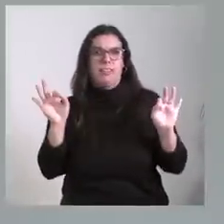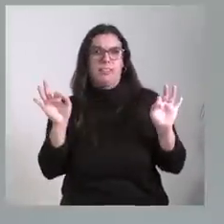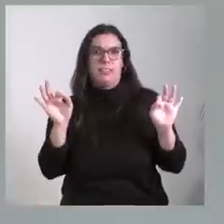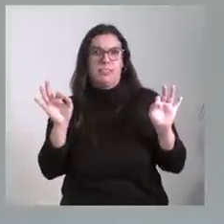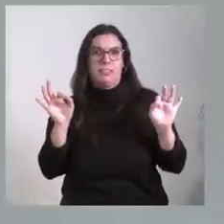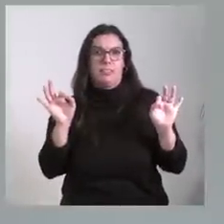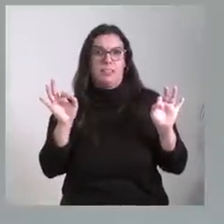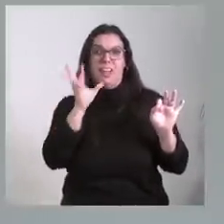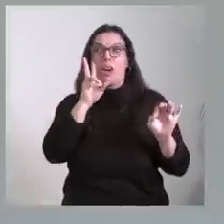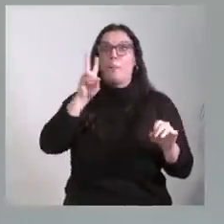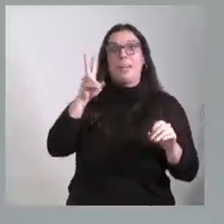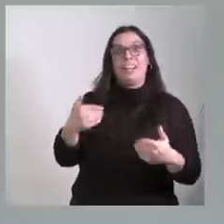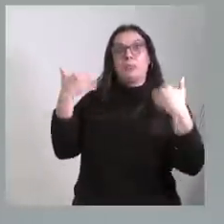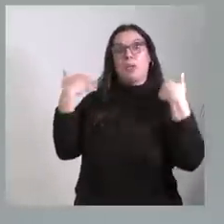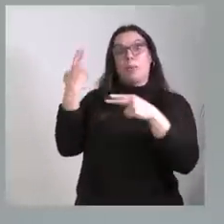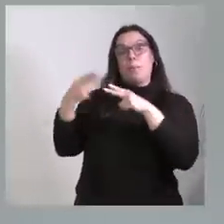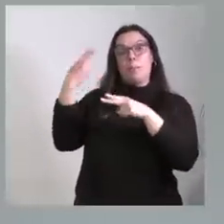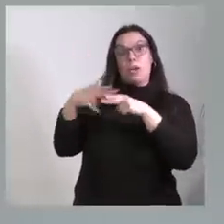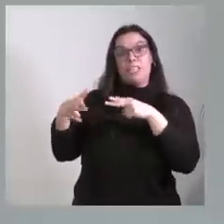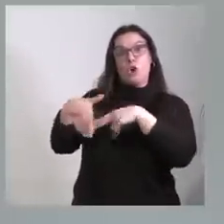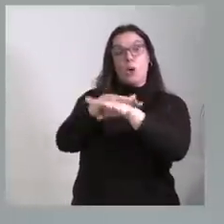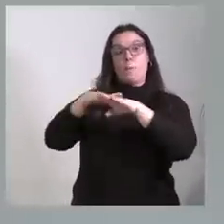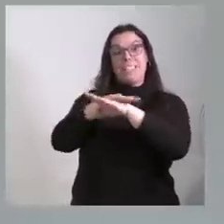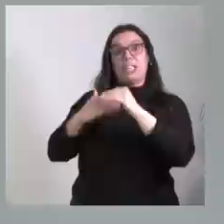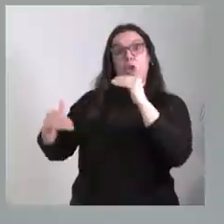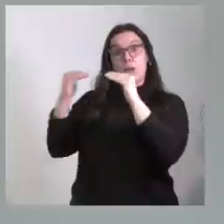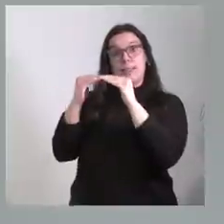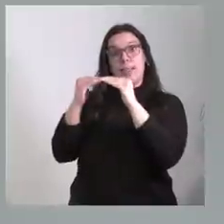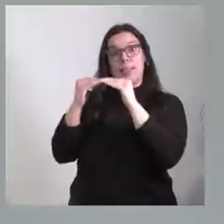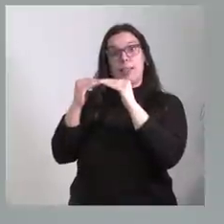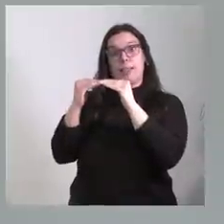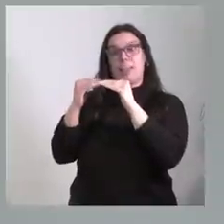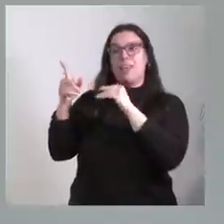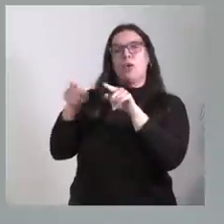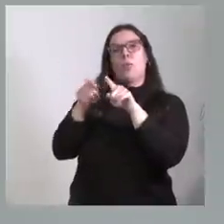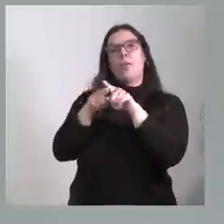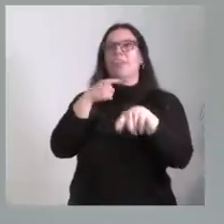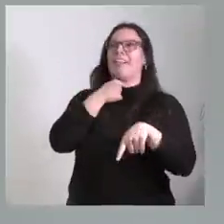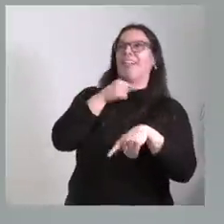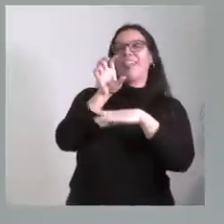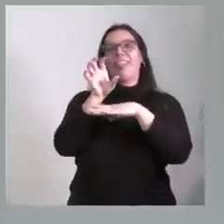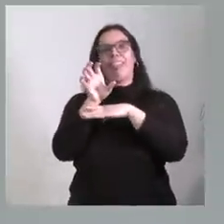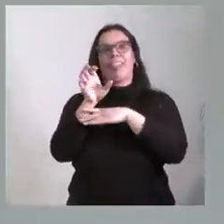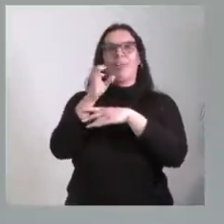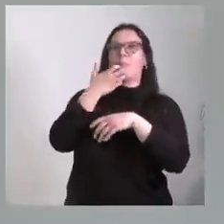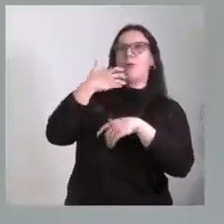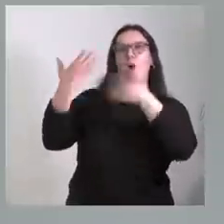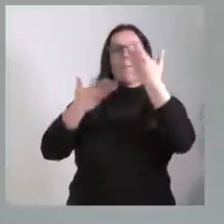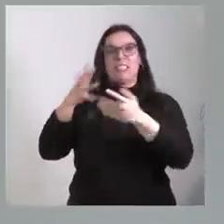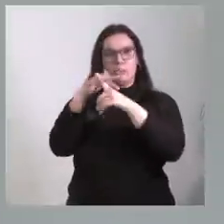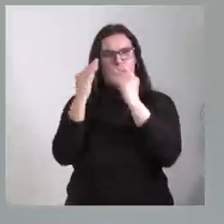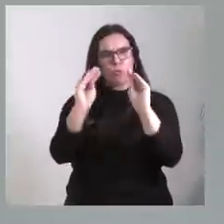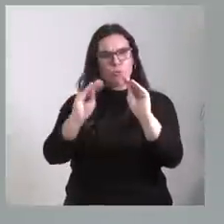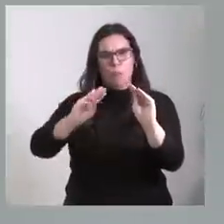los responsables políticos de la del Ministerio de igualdad estén frivolizando y haciendo bromas con su situación